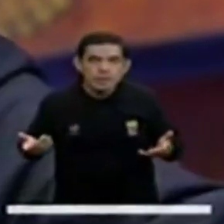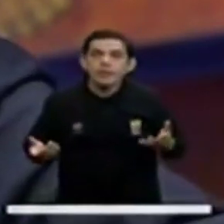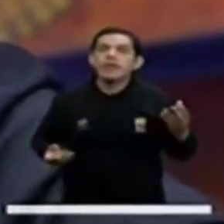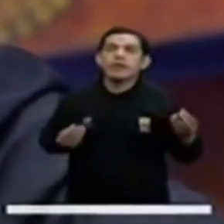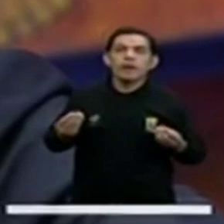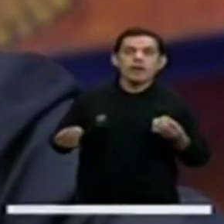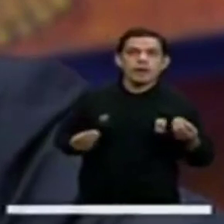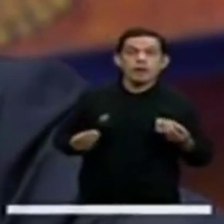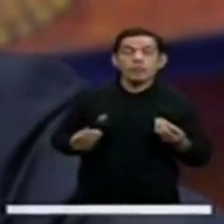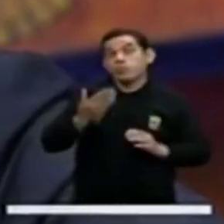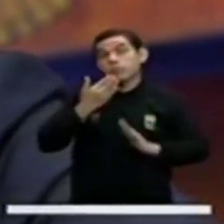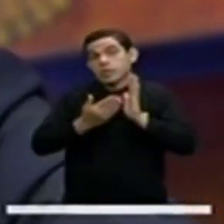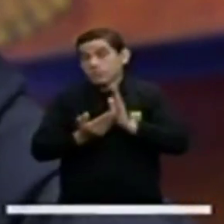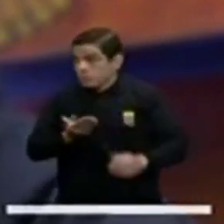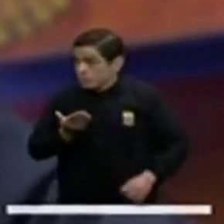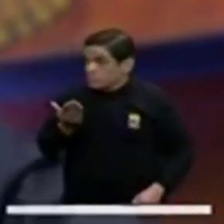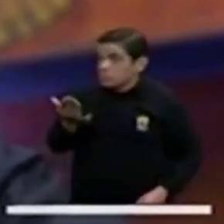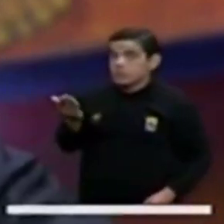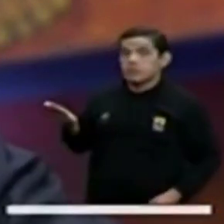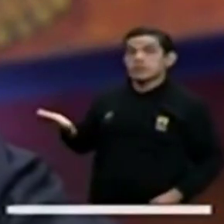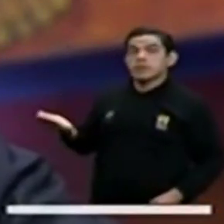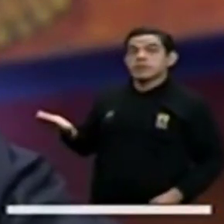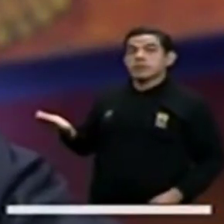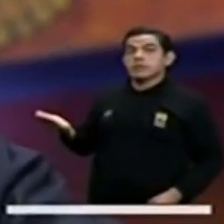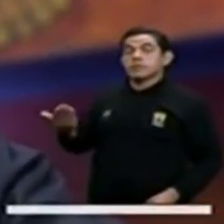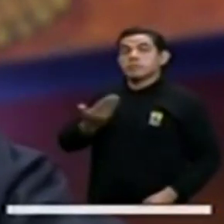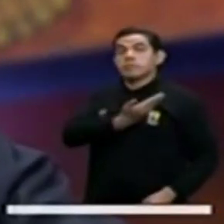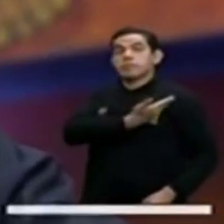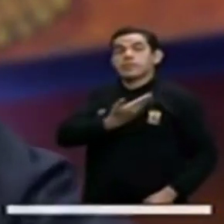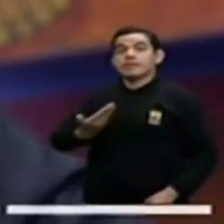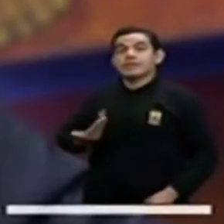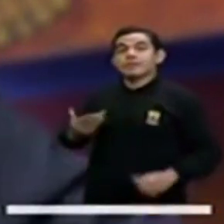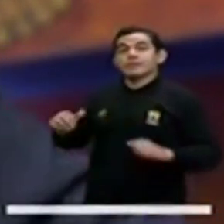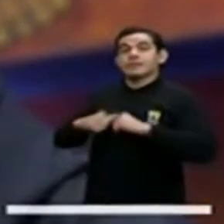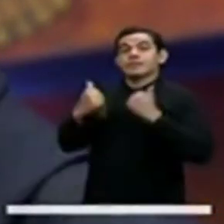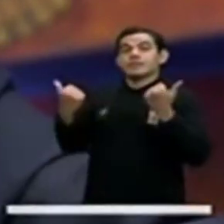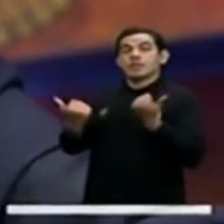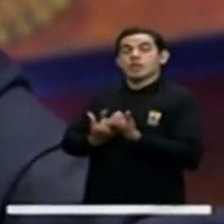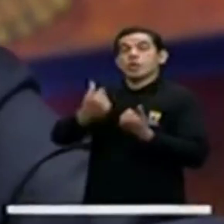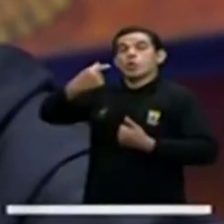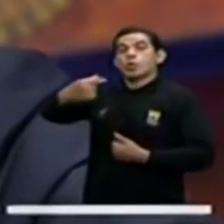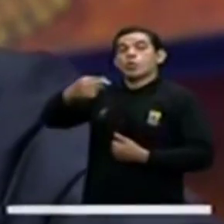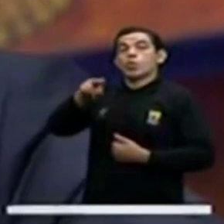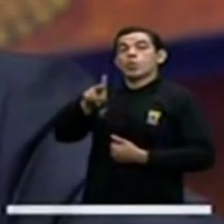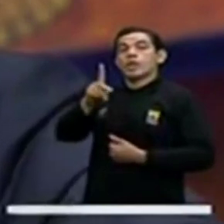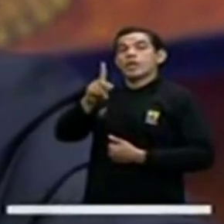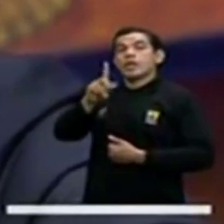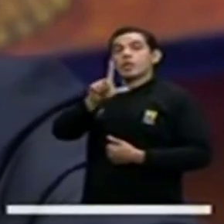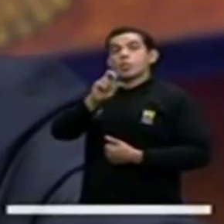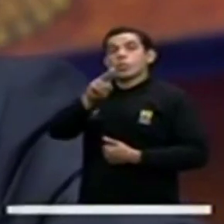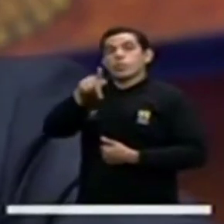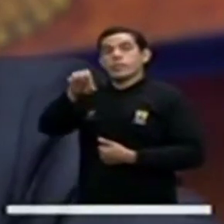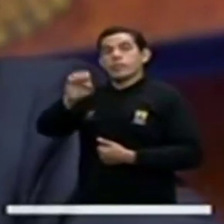como por ejemplo a usted, señora Presidenta de la Asamblea Nacional.